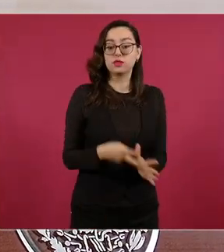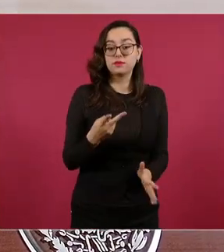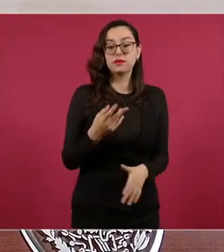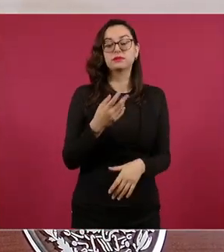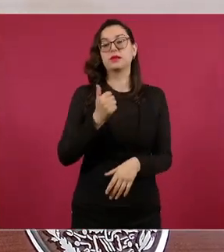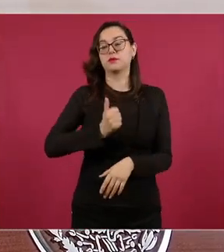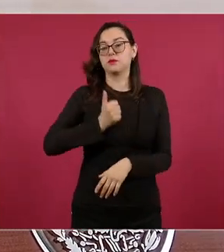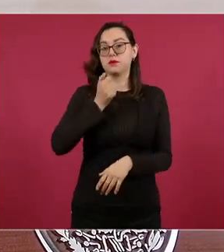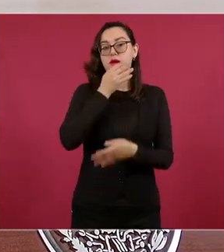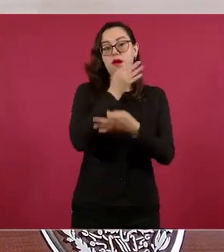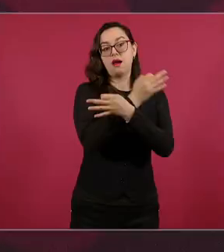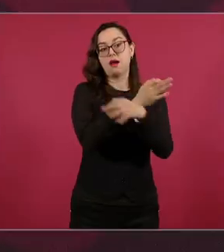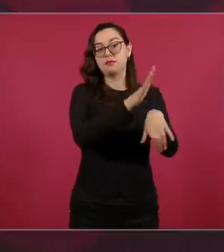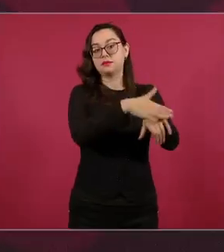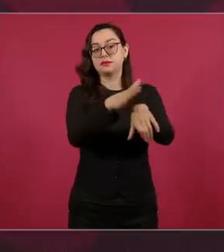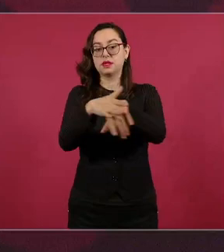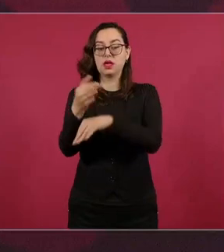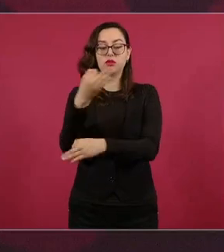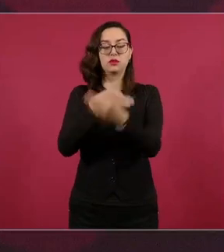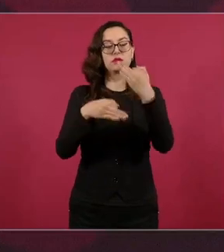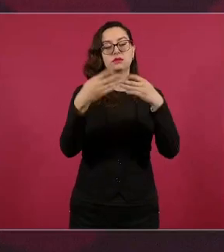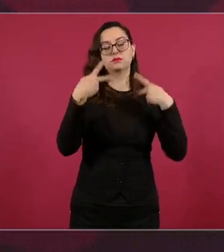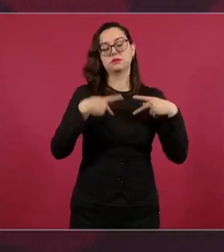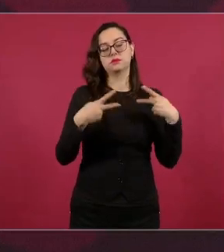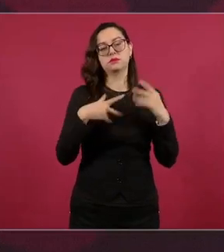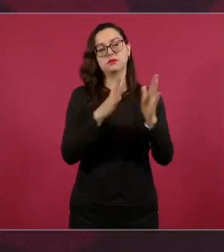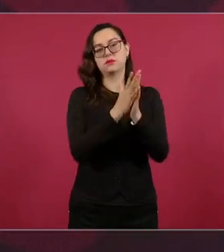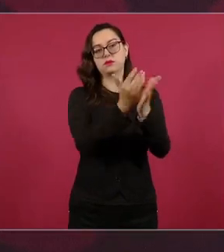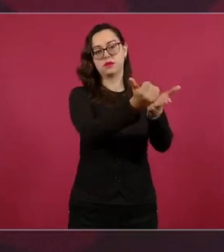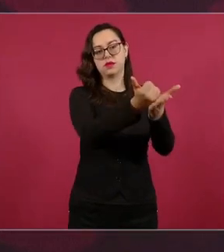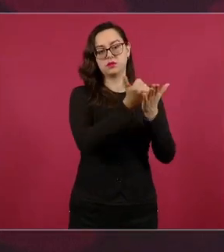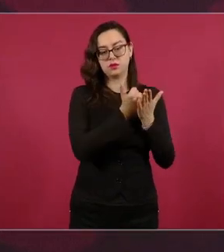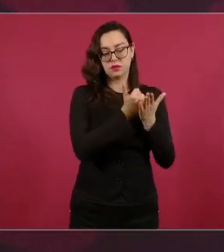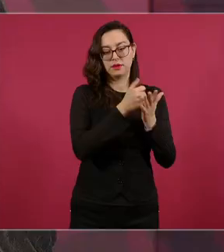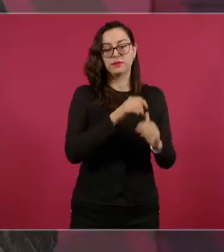ayude. El otro caso muy lamentable